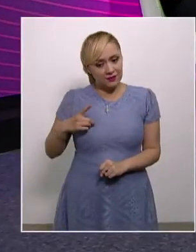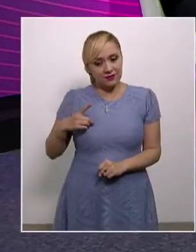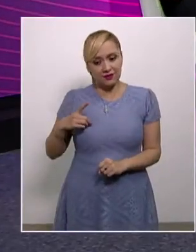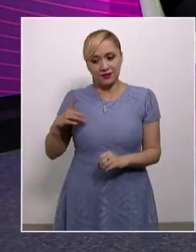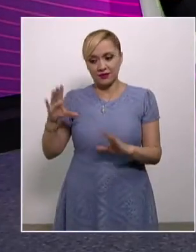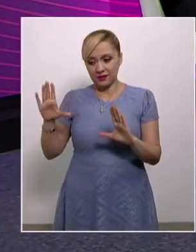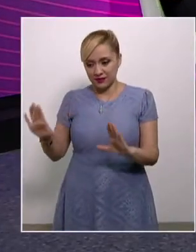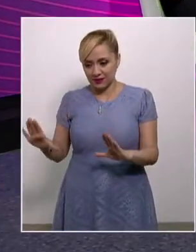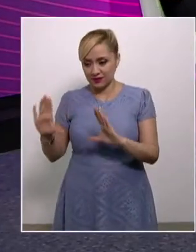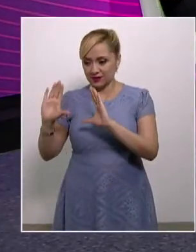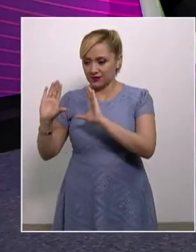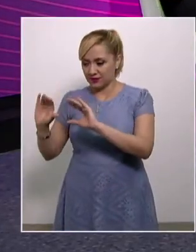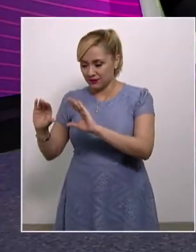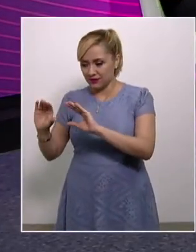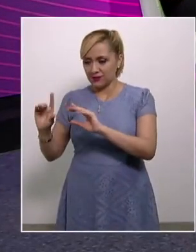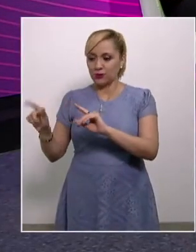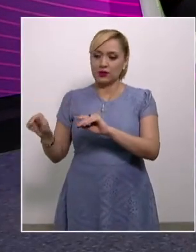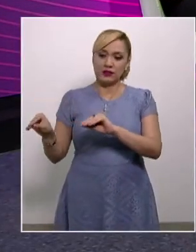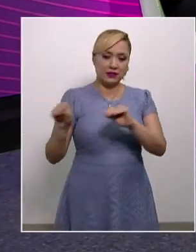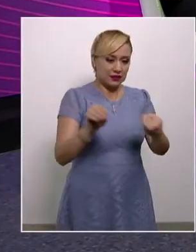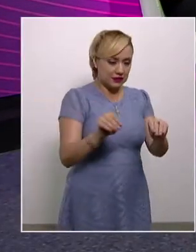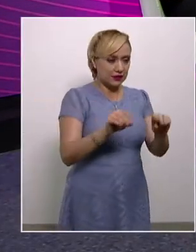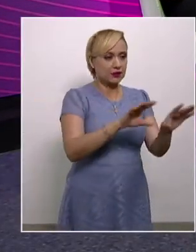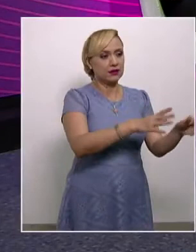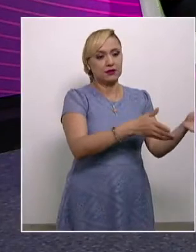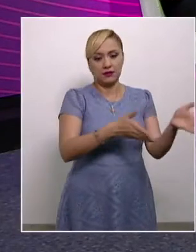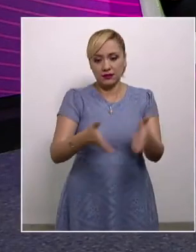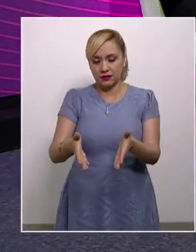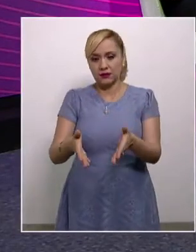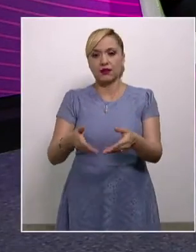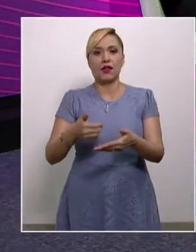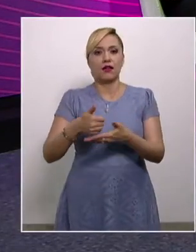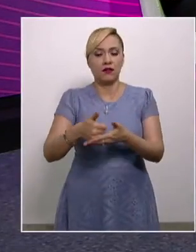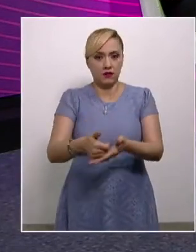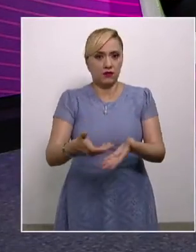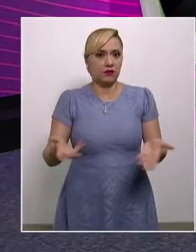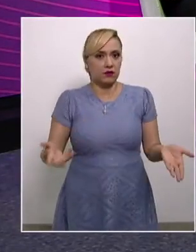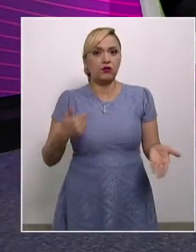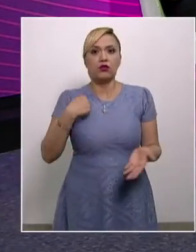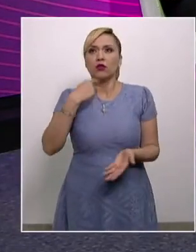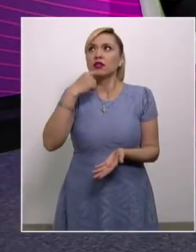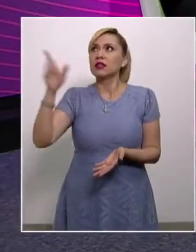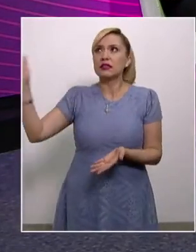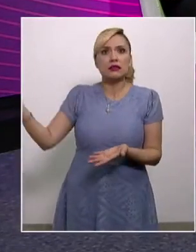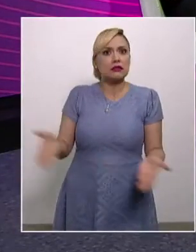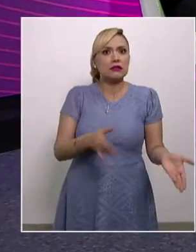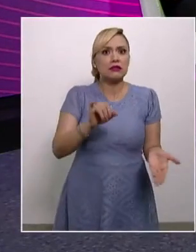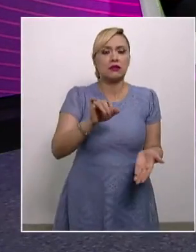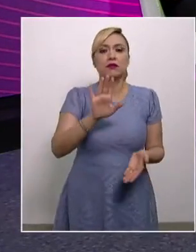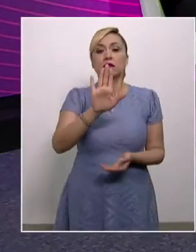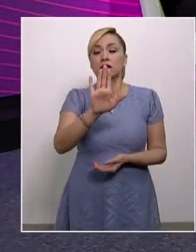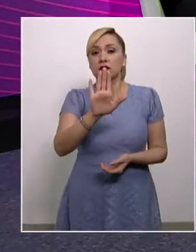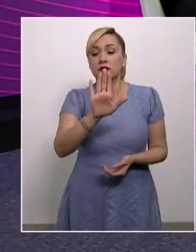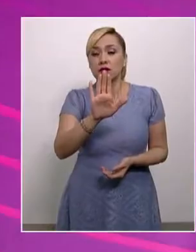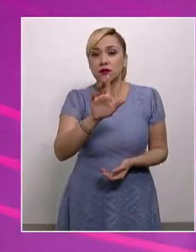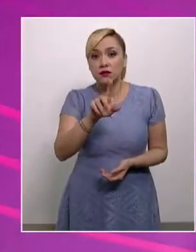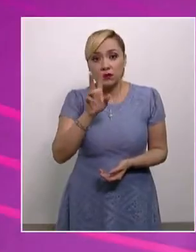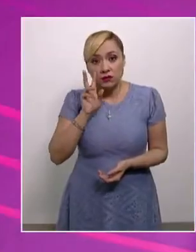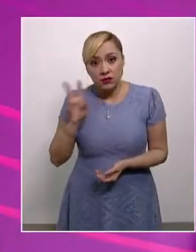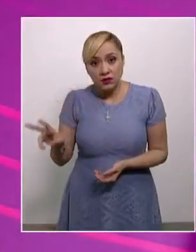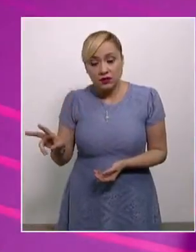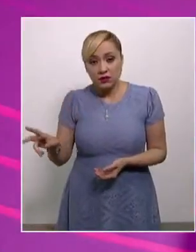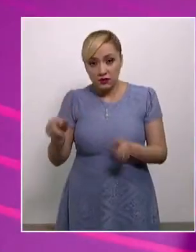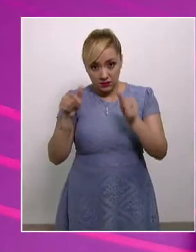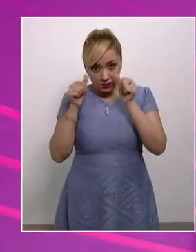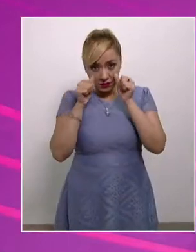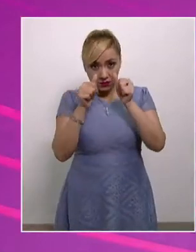estructural, porque a veces, claro, dicen, es que yo le brindé la información a la señora, o sea, yo le dije que tenía chance de refugiarse. Claro, pero ¿viste en qué momento estaba? ¿Te estaba escuchando?